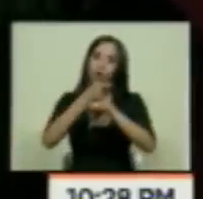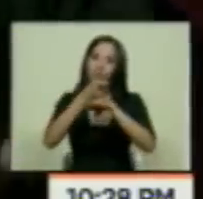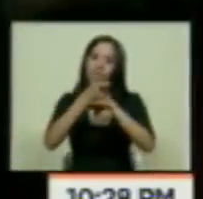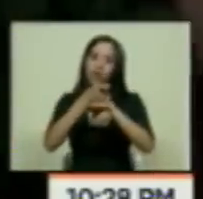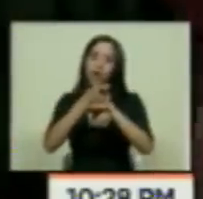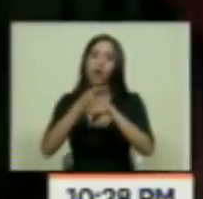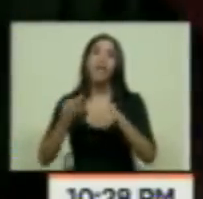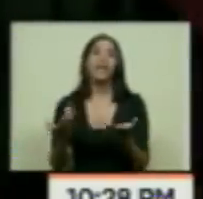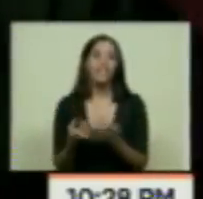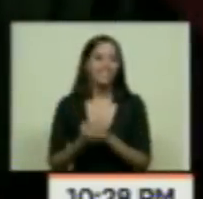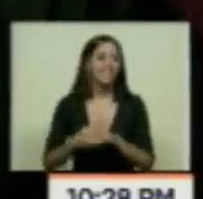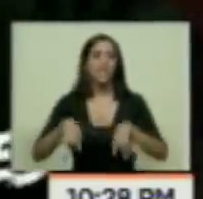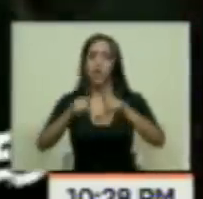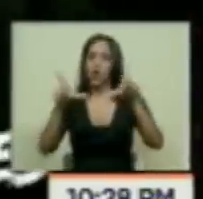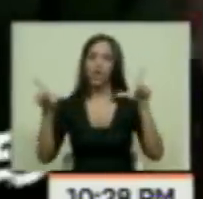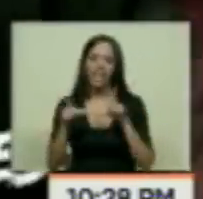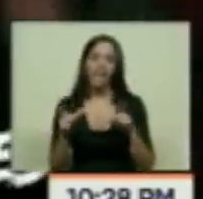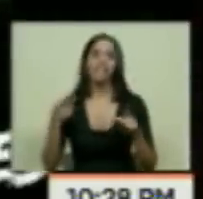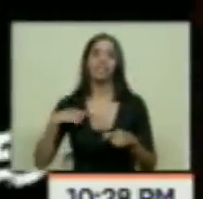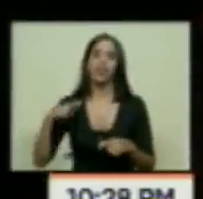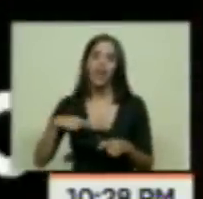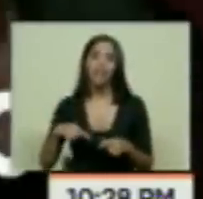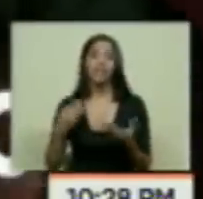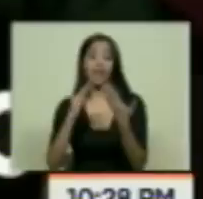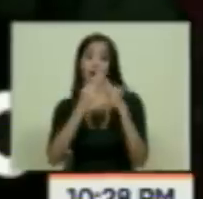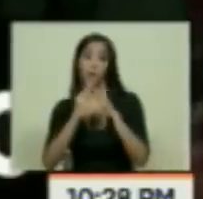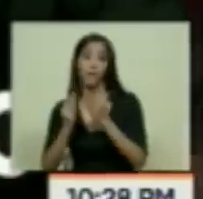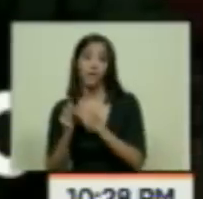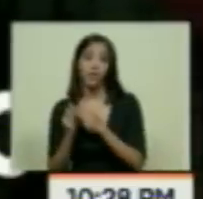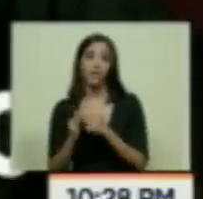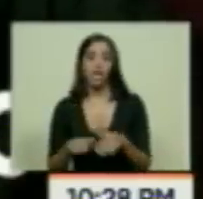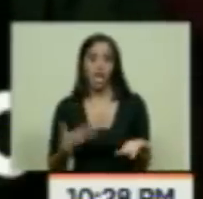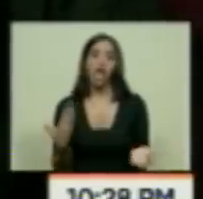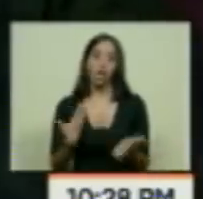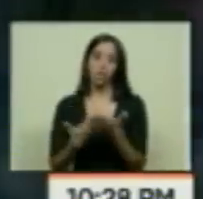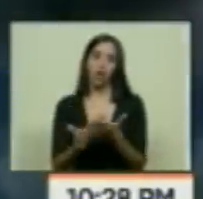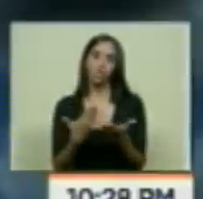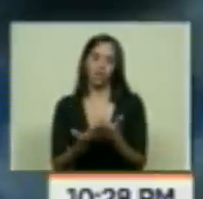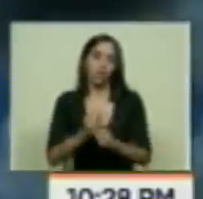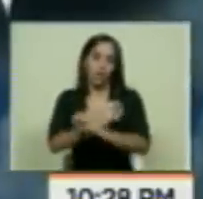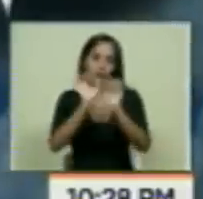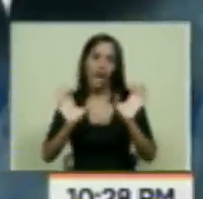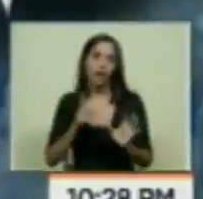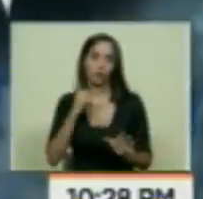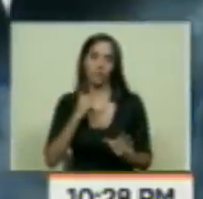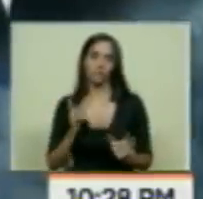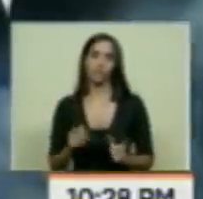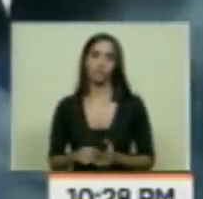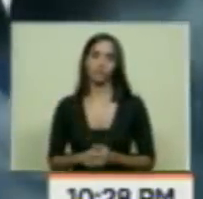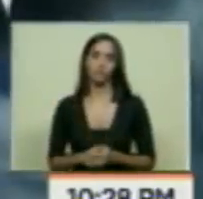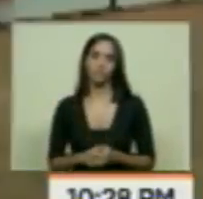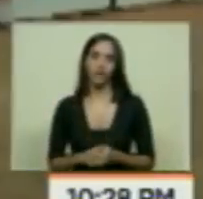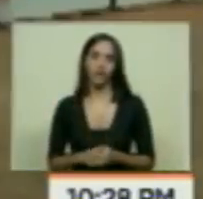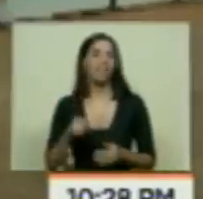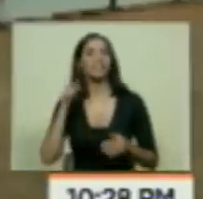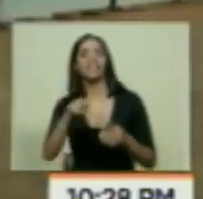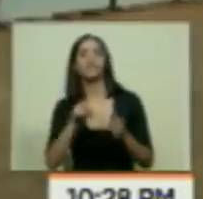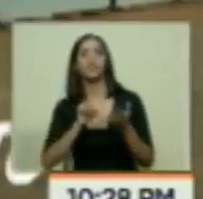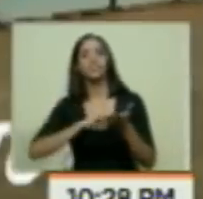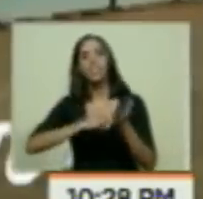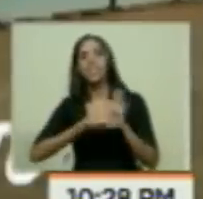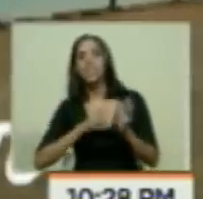gobiernos locales, regionales, en las comunidades, en el partido, por supuesto. Ah, que si eso significa